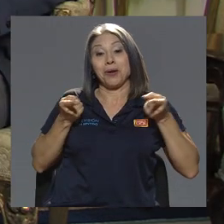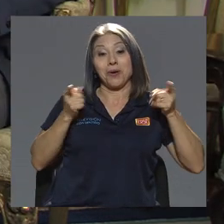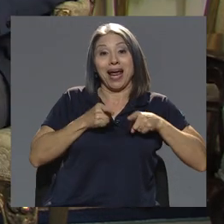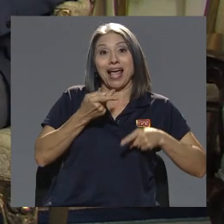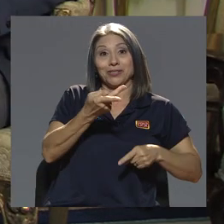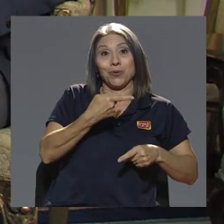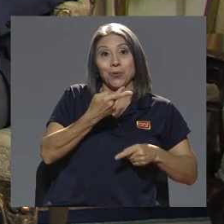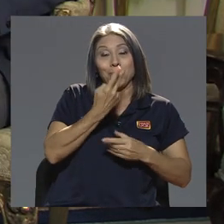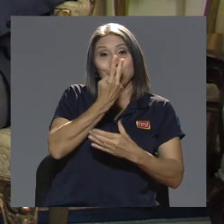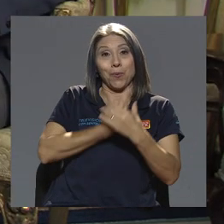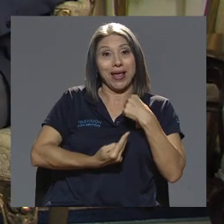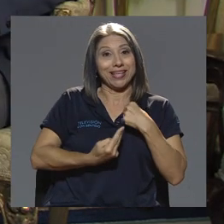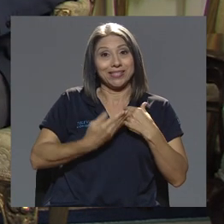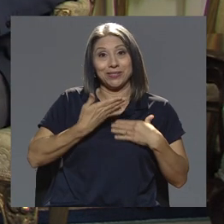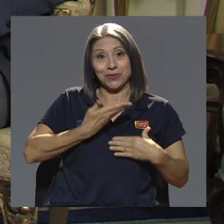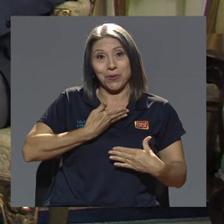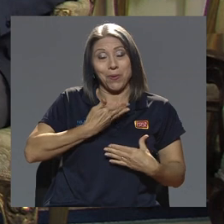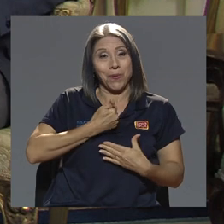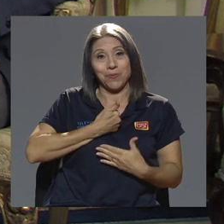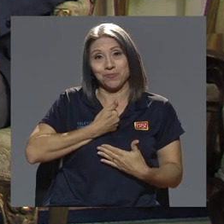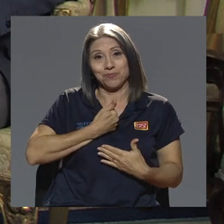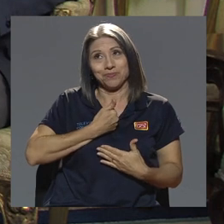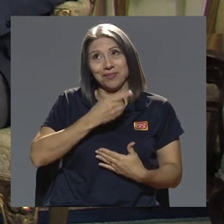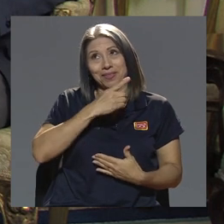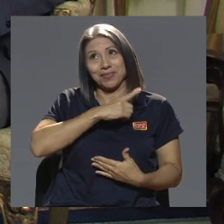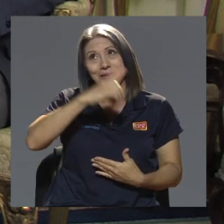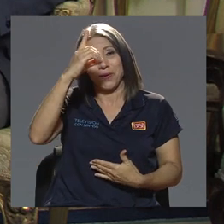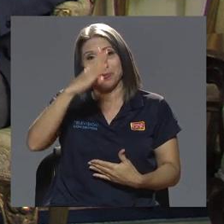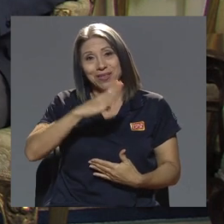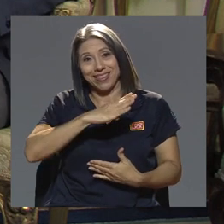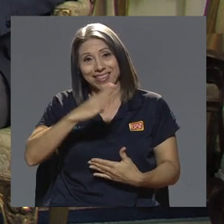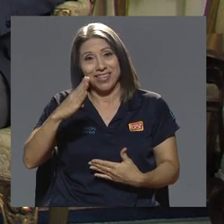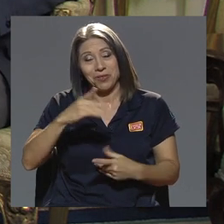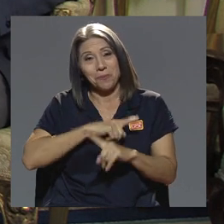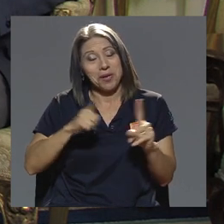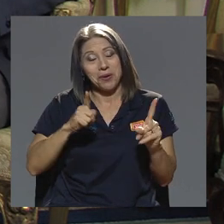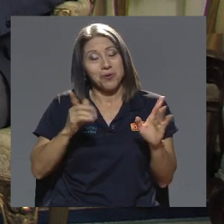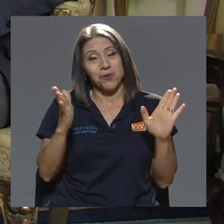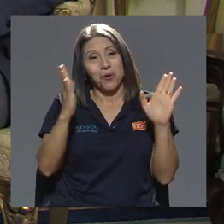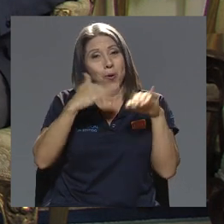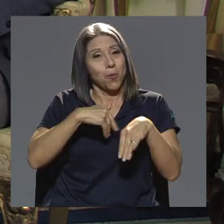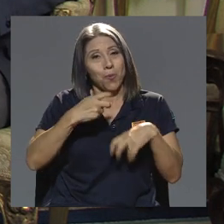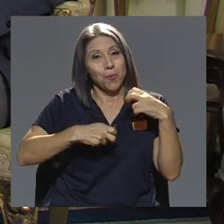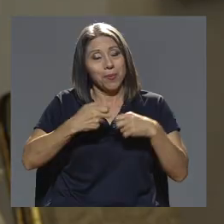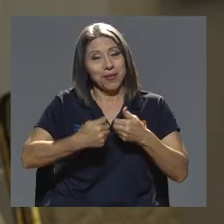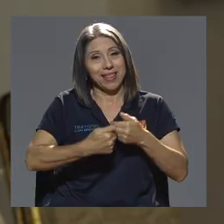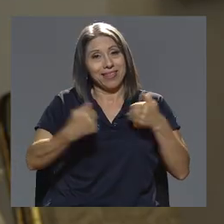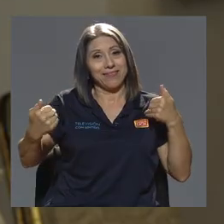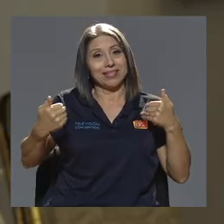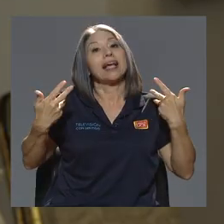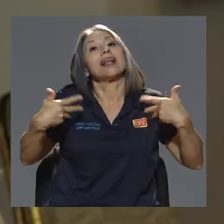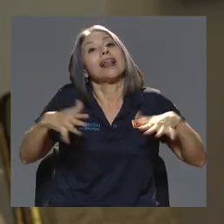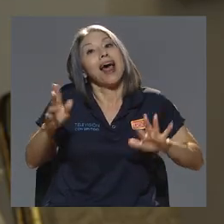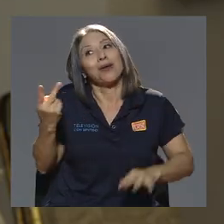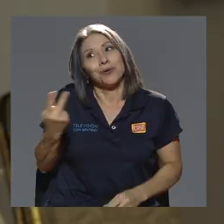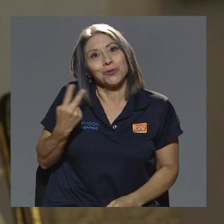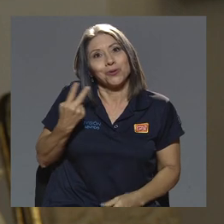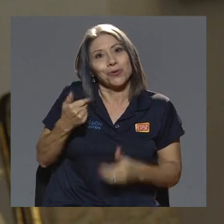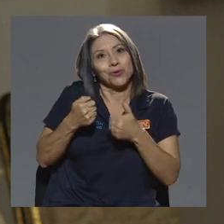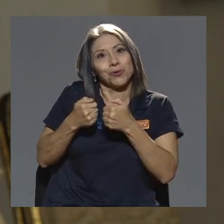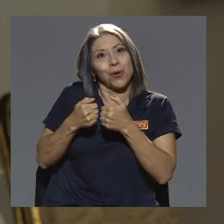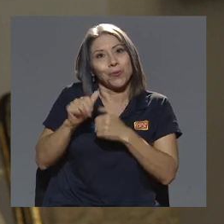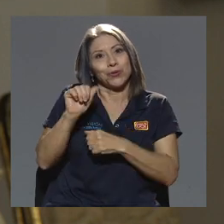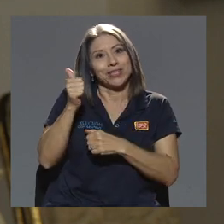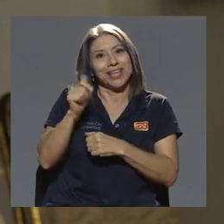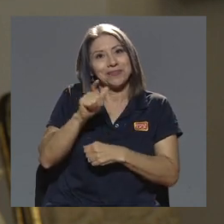no la distancia no marcó mucho. Claro, fuimos novios 10 meses, ¿verdad? No había